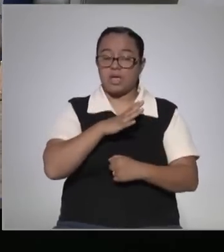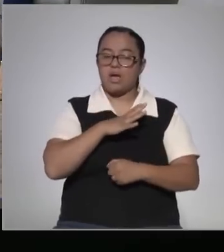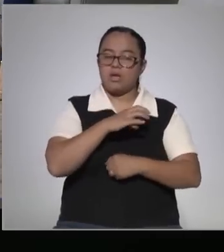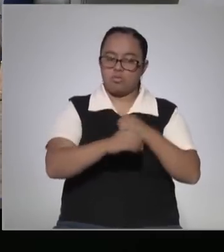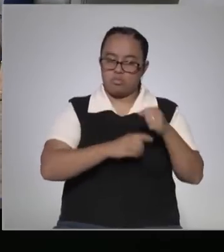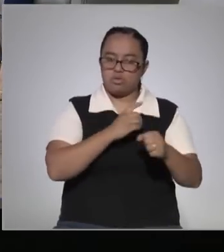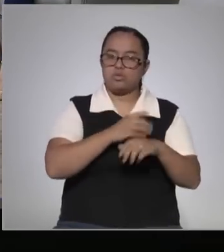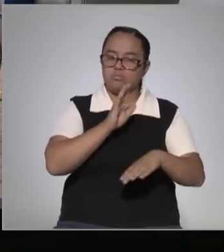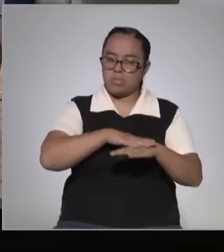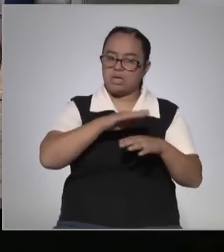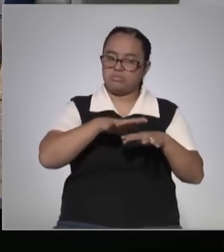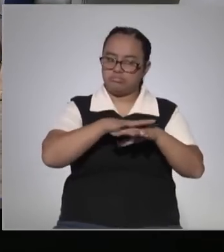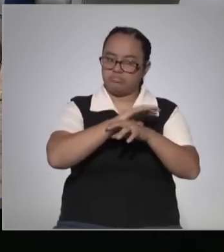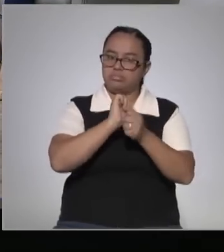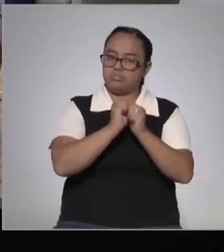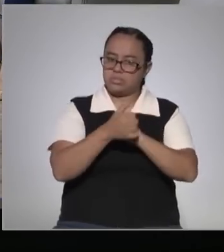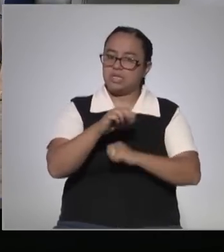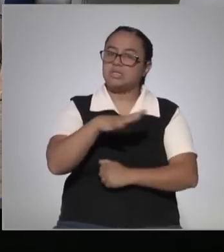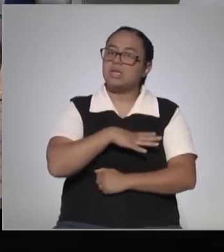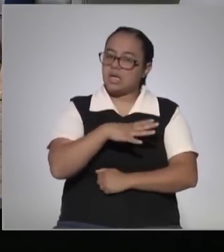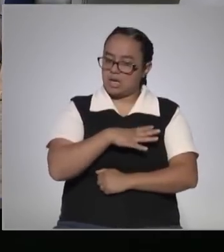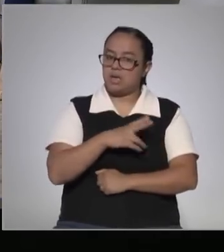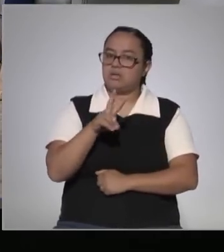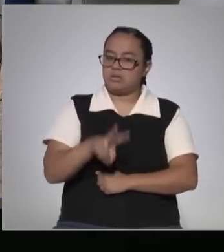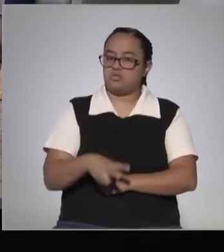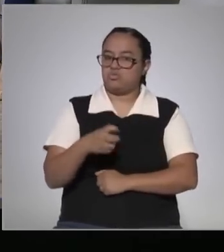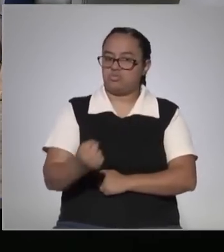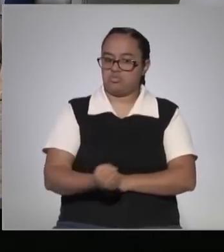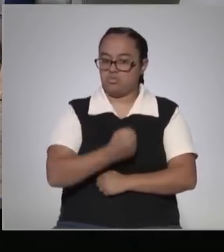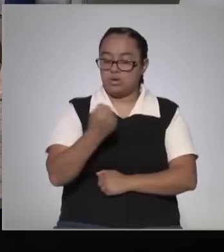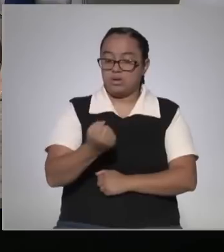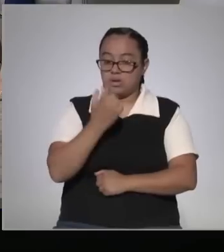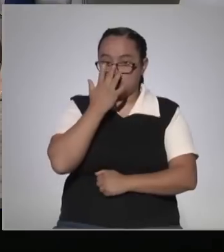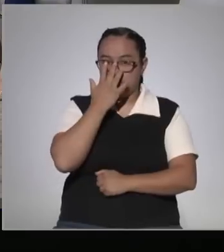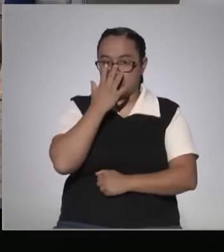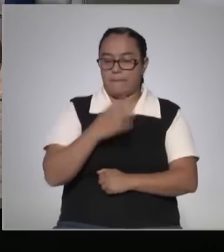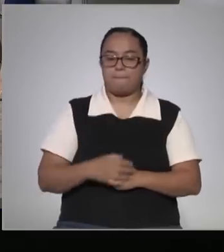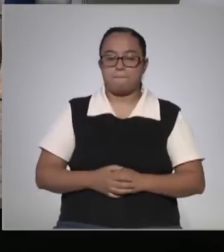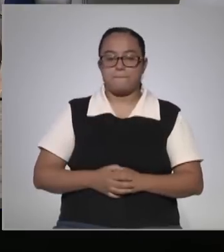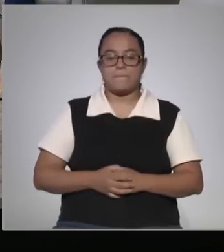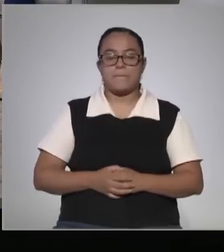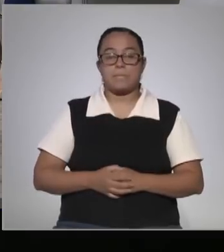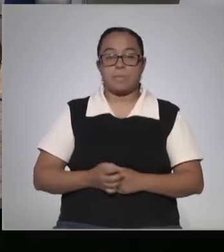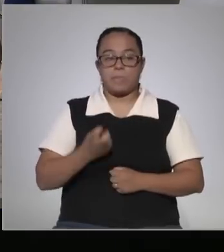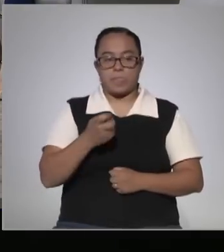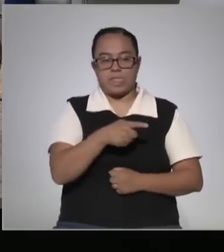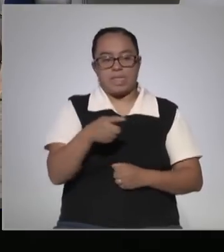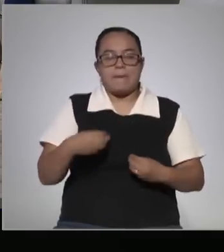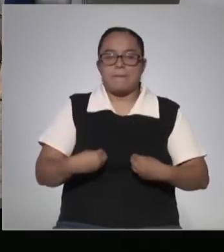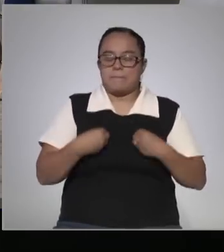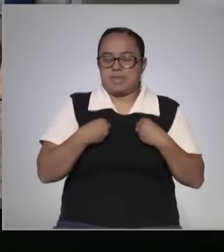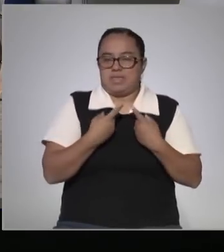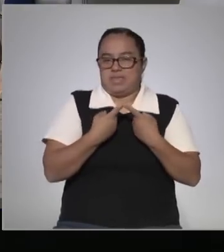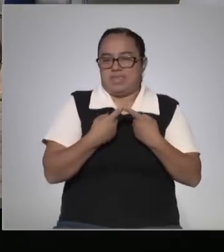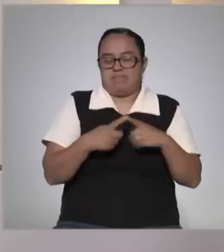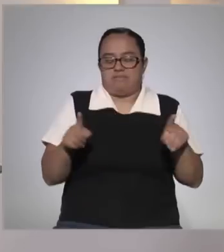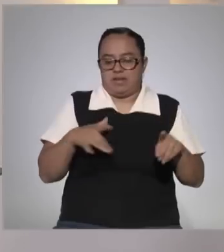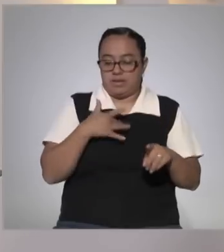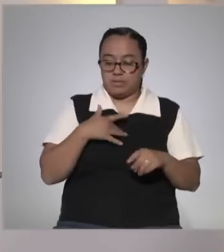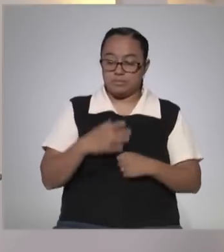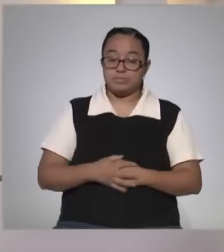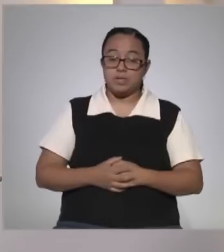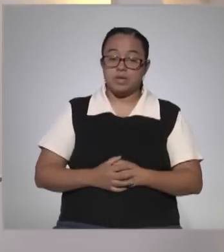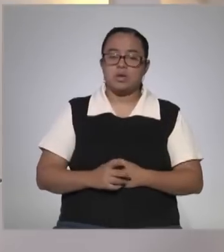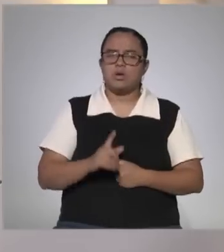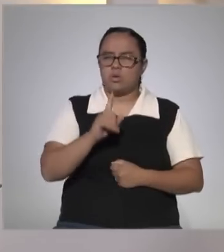cambian, afortunadamente, ¿no? Cambian en estos aspectos. Sí se viven de una forma distinta. Una de las personas a las